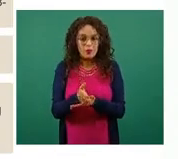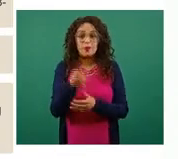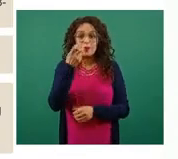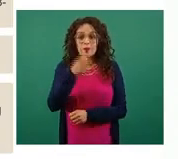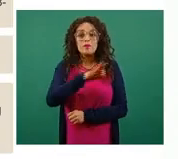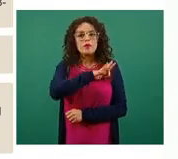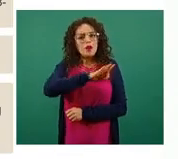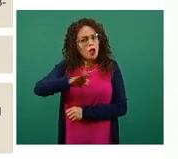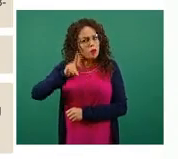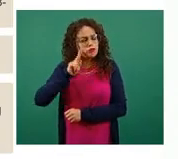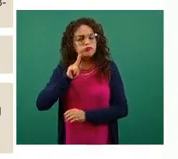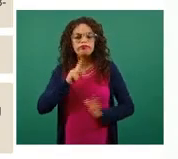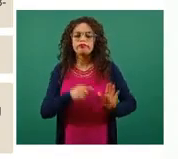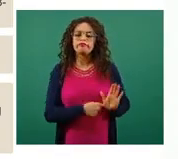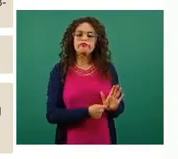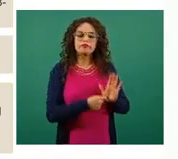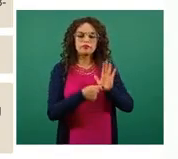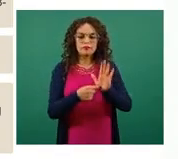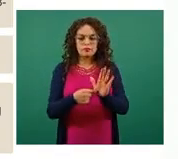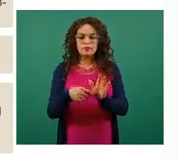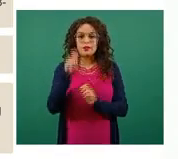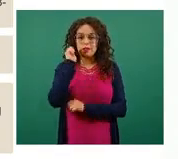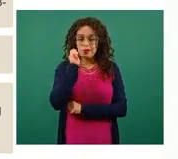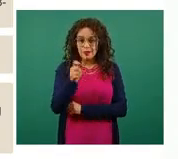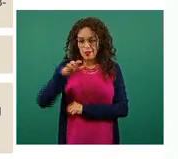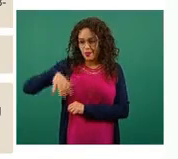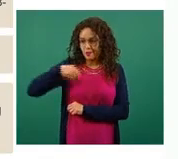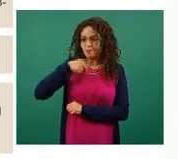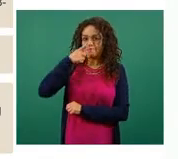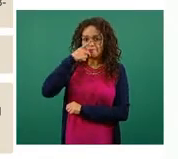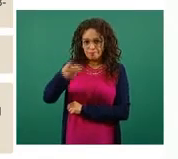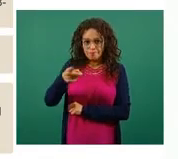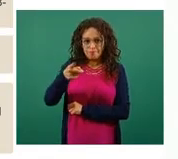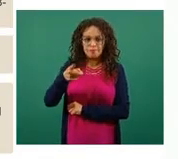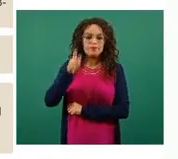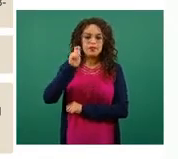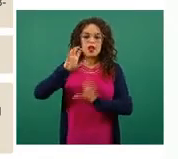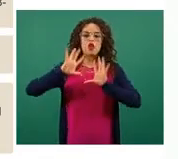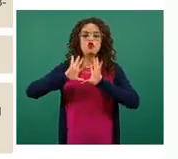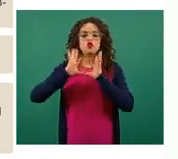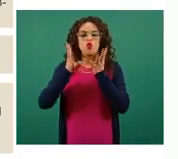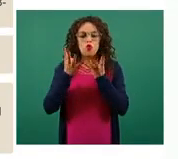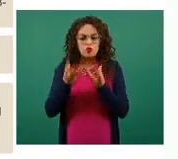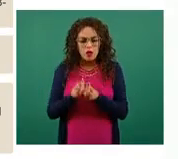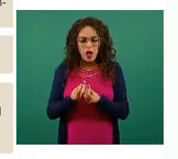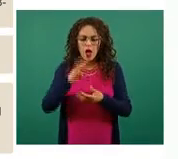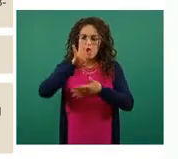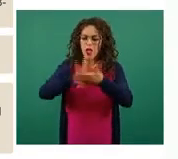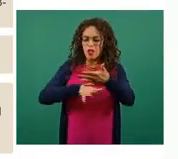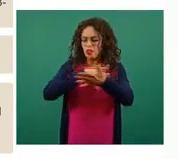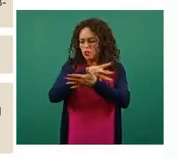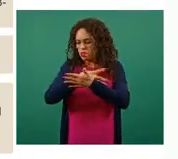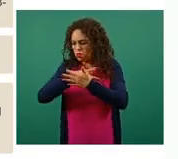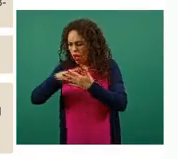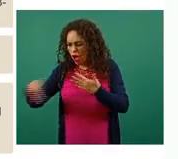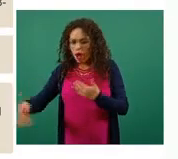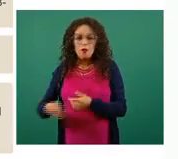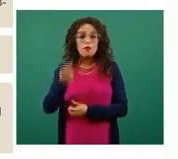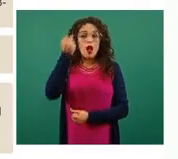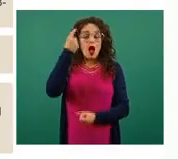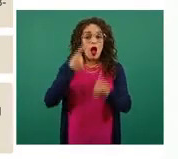demostrando los enunciados que les he hablado, es decir, números totales, tablas, algunos son